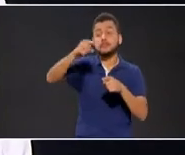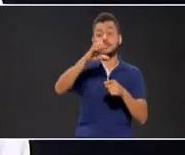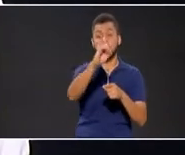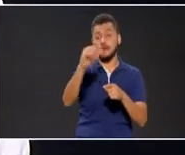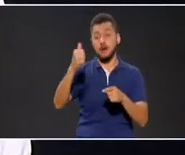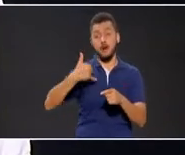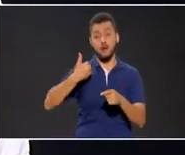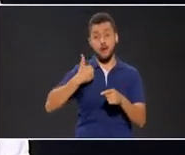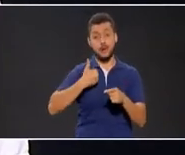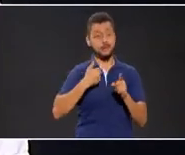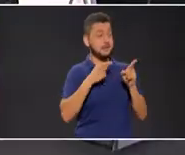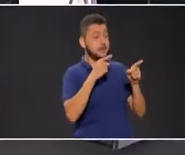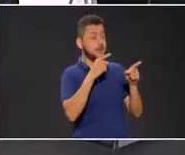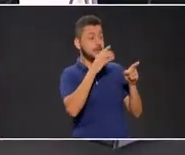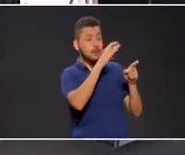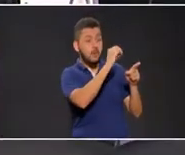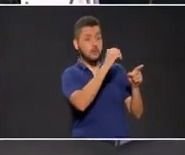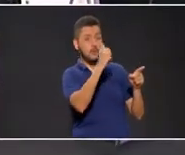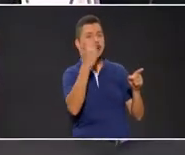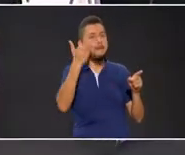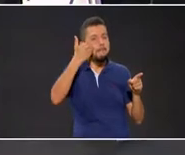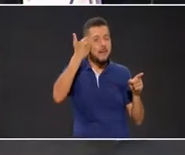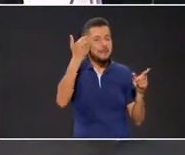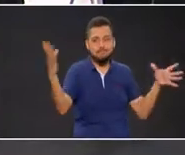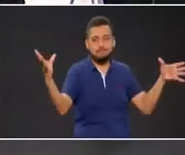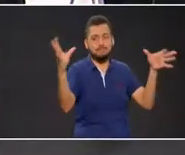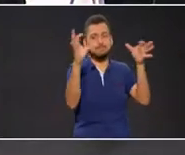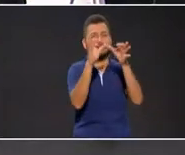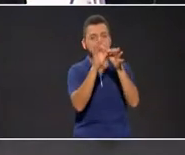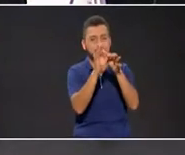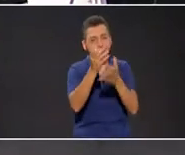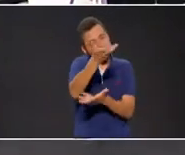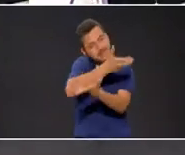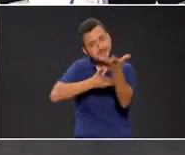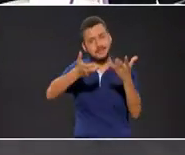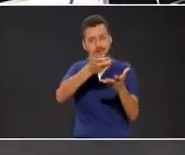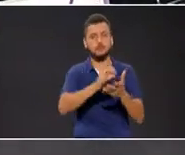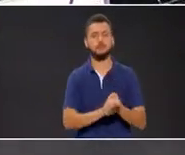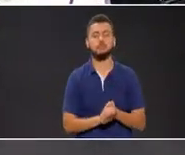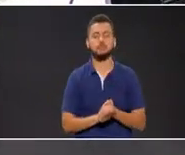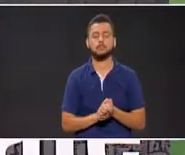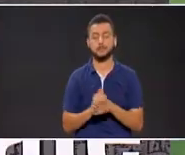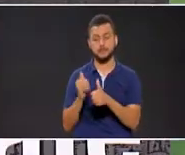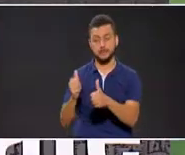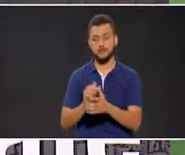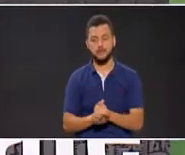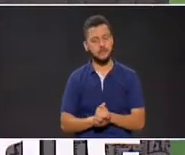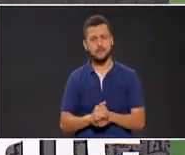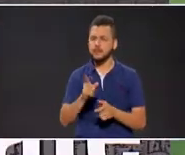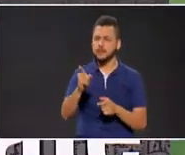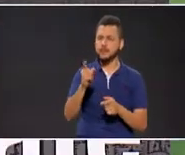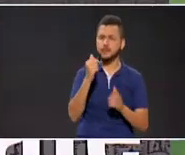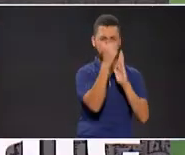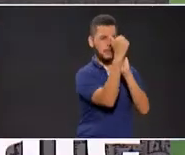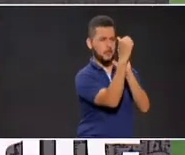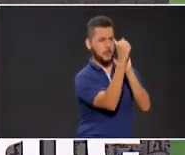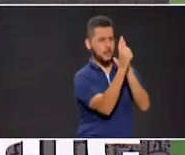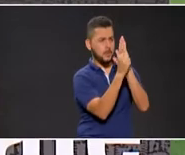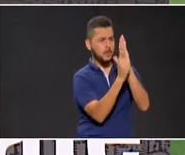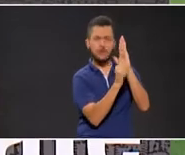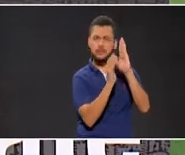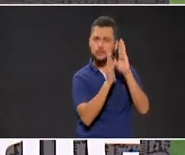ellos ello está estos programas están pensados en este caso cuando usted habla como de una especie de cátedras que así se siente